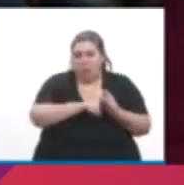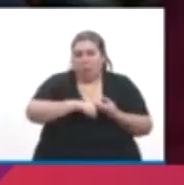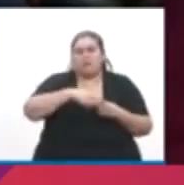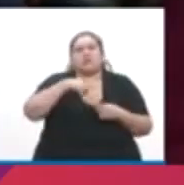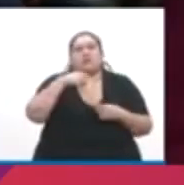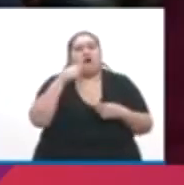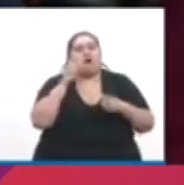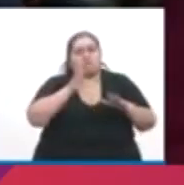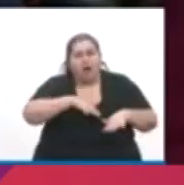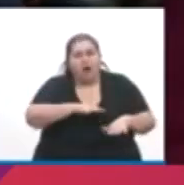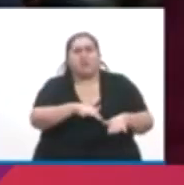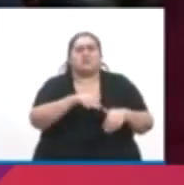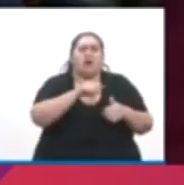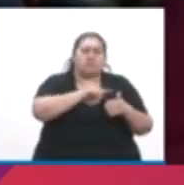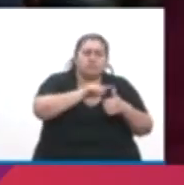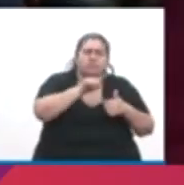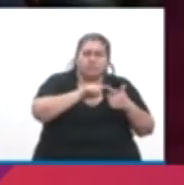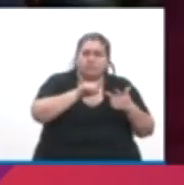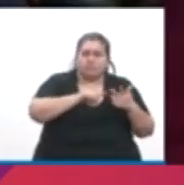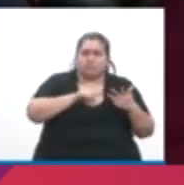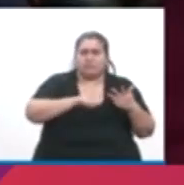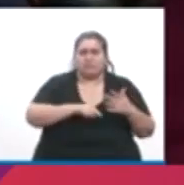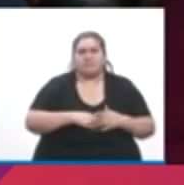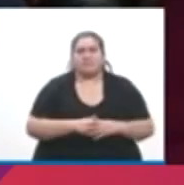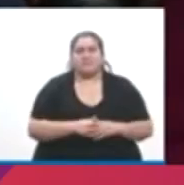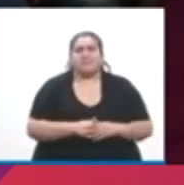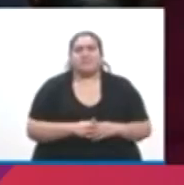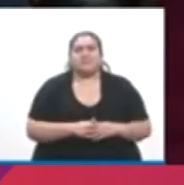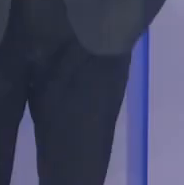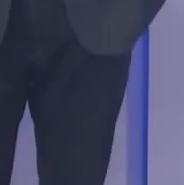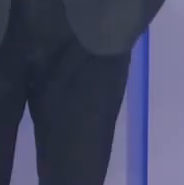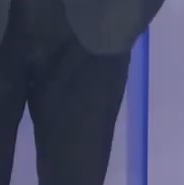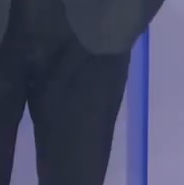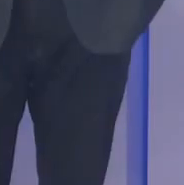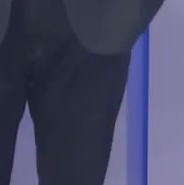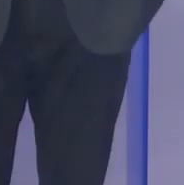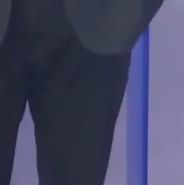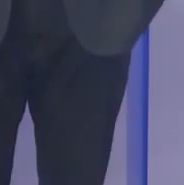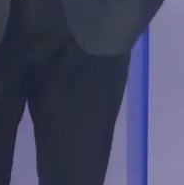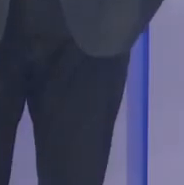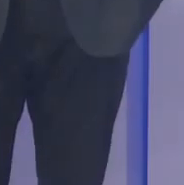sistema educativo y en particular las universidades, la ciencia y la investigación. Bien. Brenda,